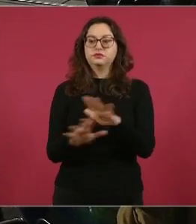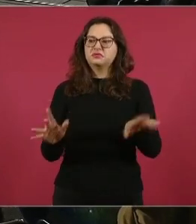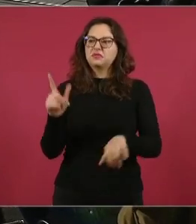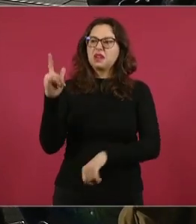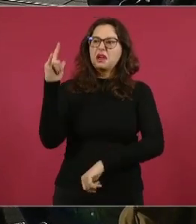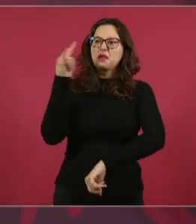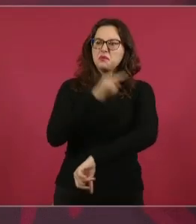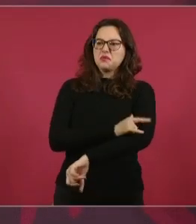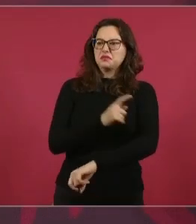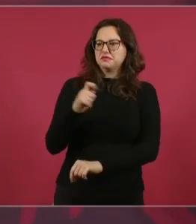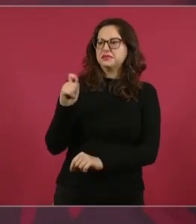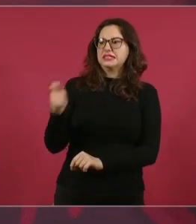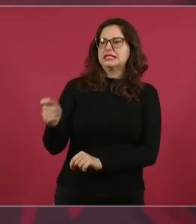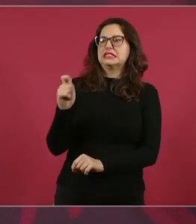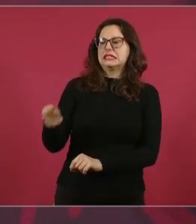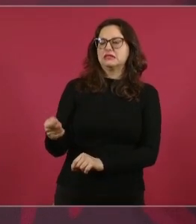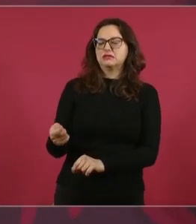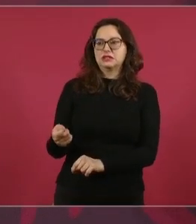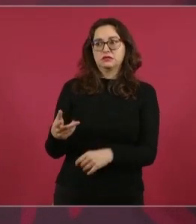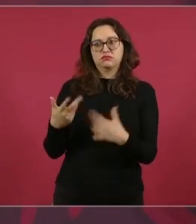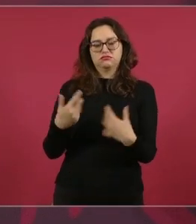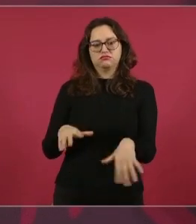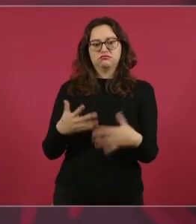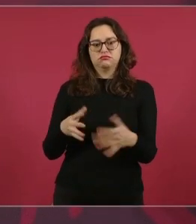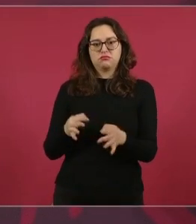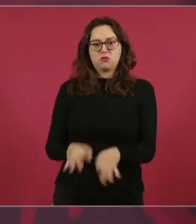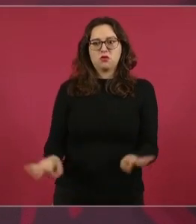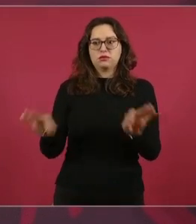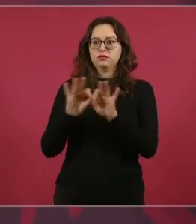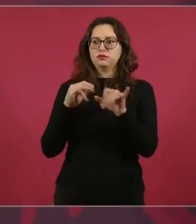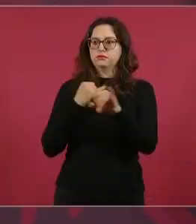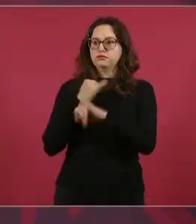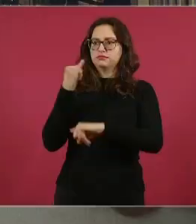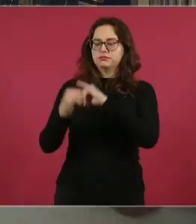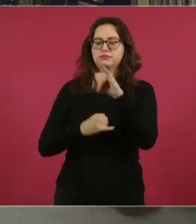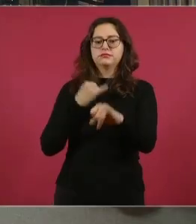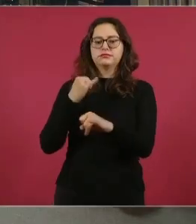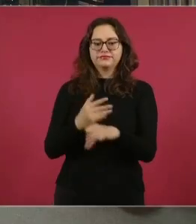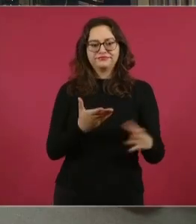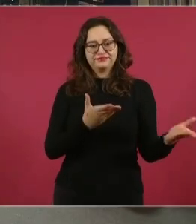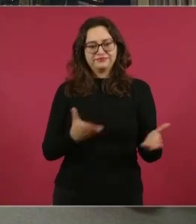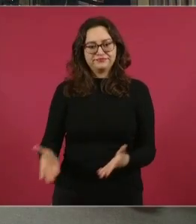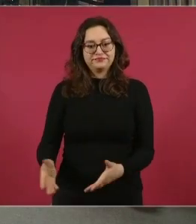importante obra, este Aeropuerto Internacional de Tulum.